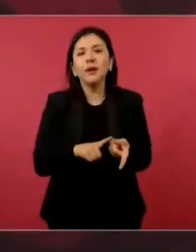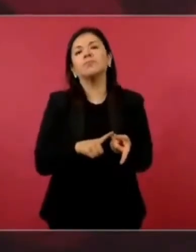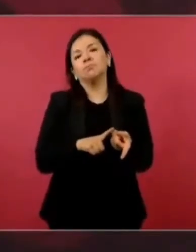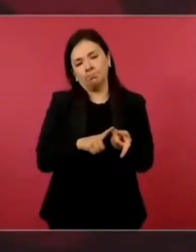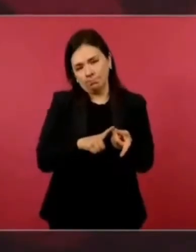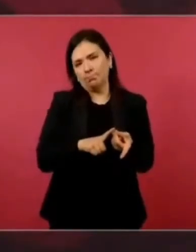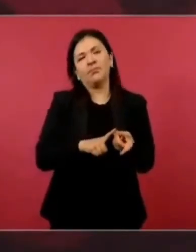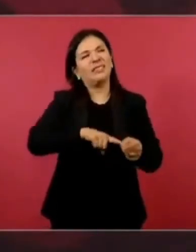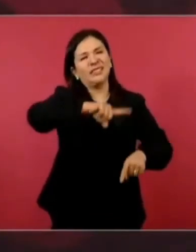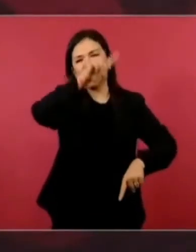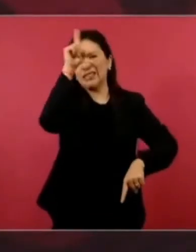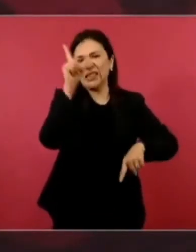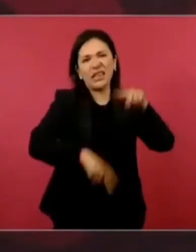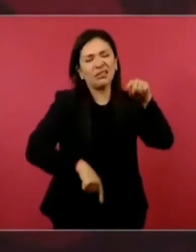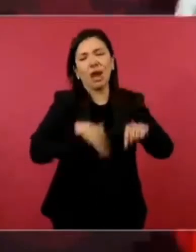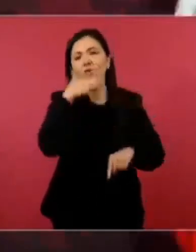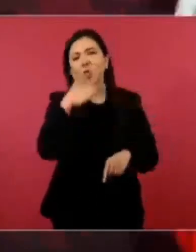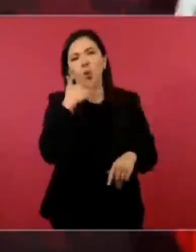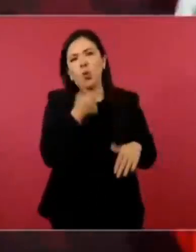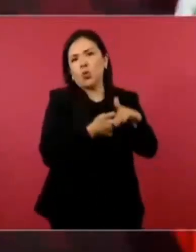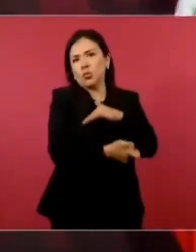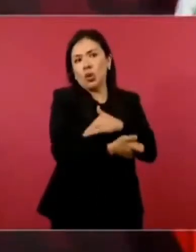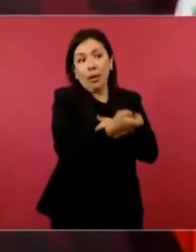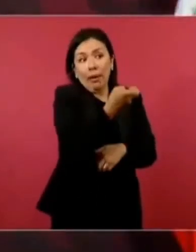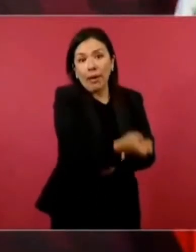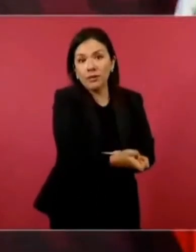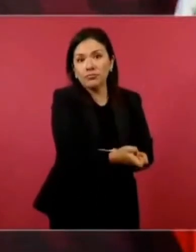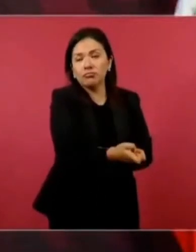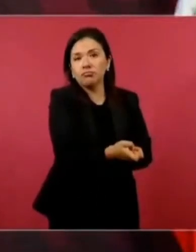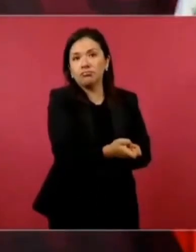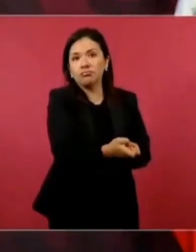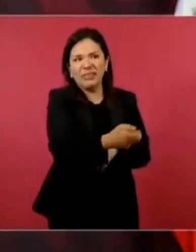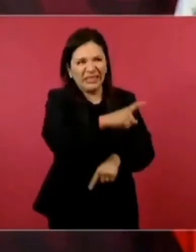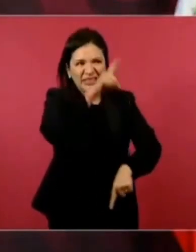Cortando de tajo con la corrupción.